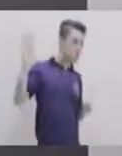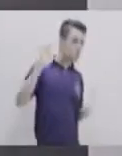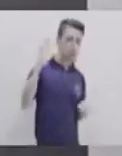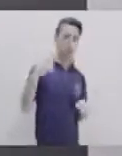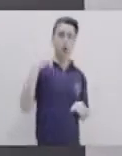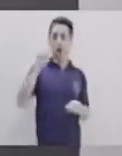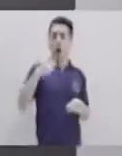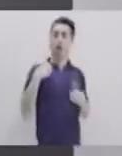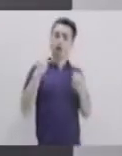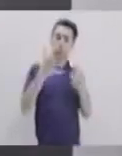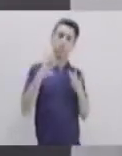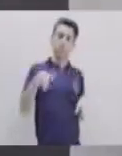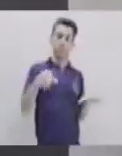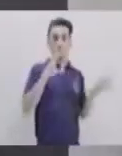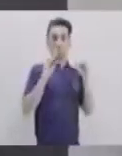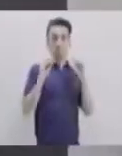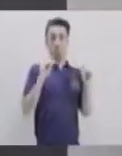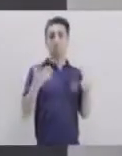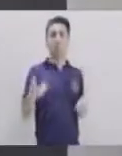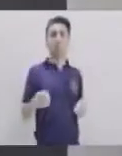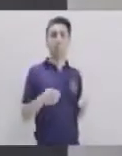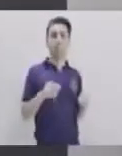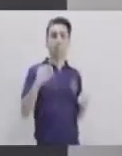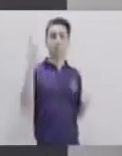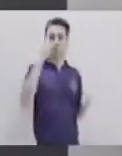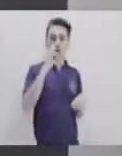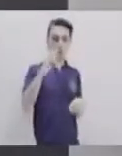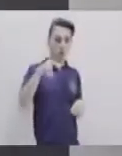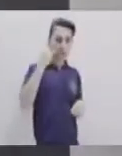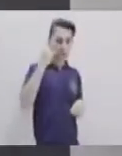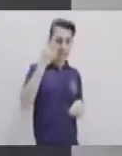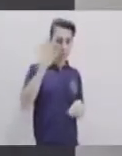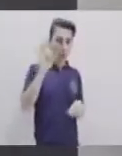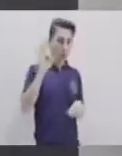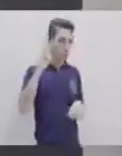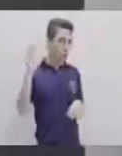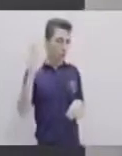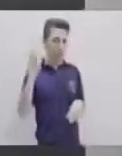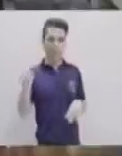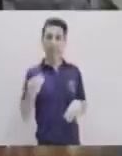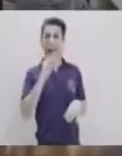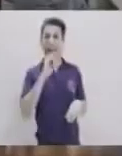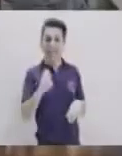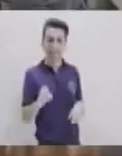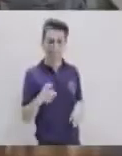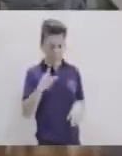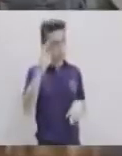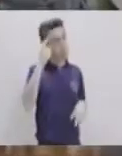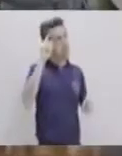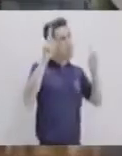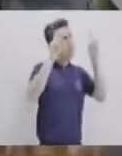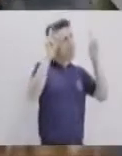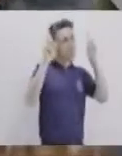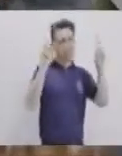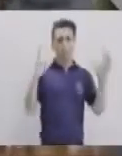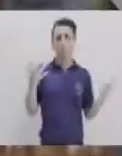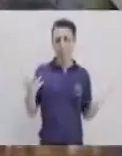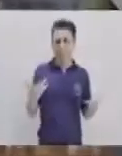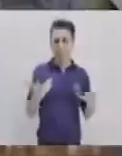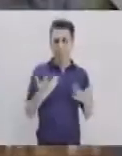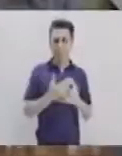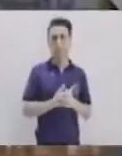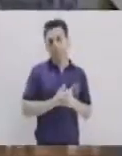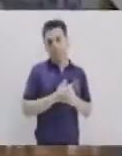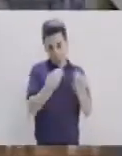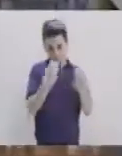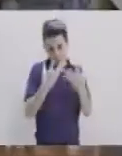Pero por hoy quiero que platiquemos acerca del sonido en sí. ¿Qué es el sonido? ¿Alguna vez te lo has preguntado? No, pero si